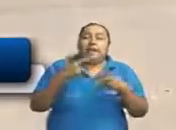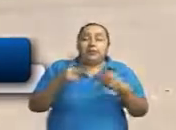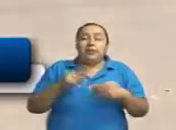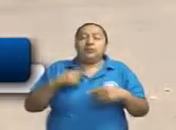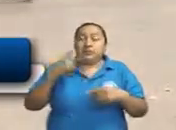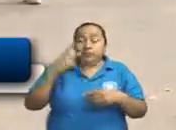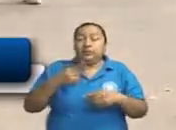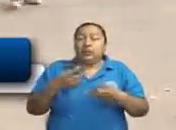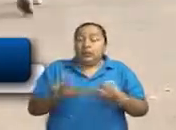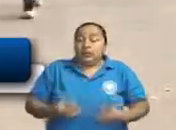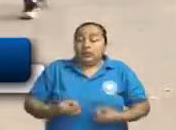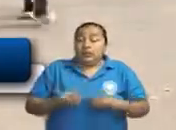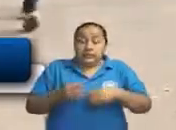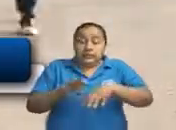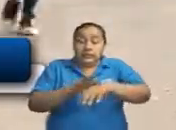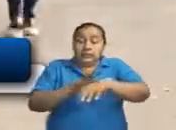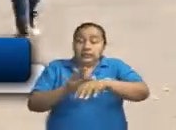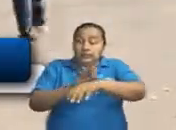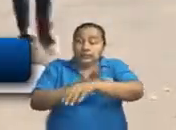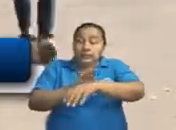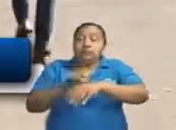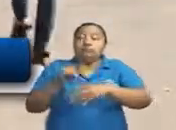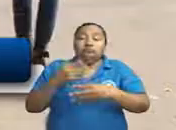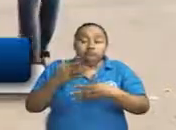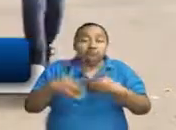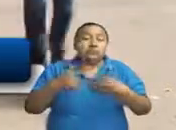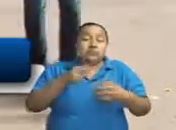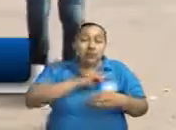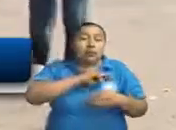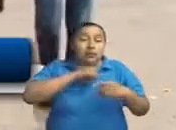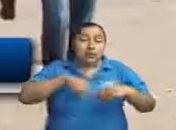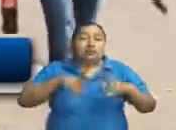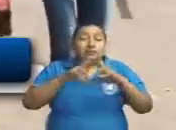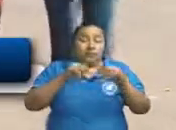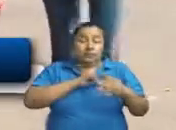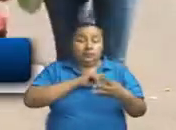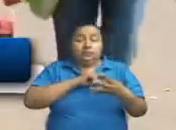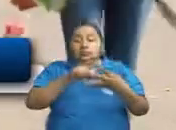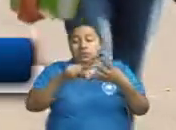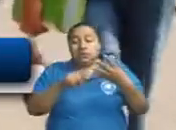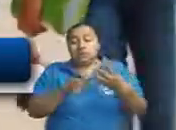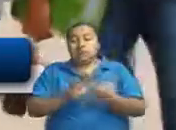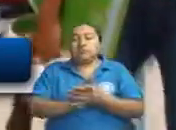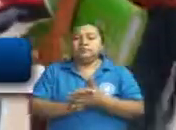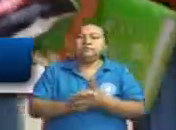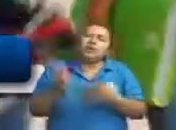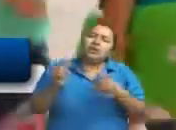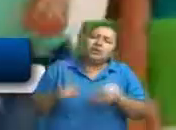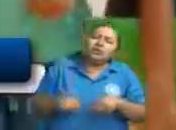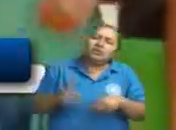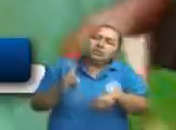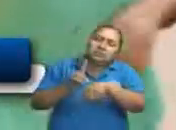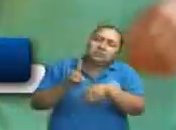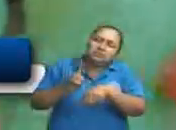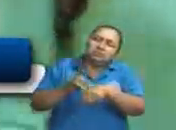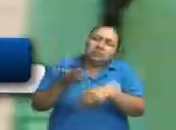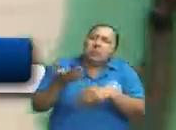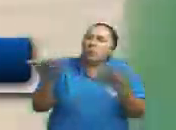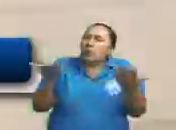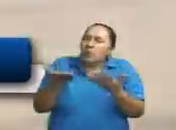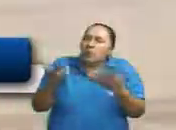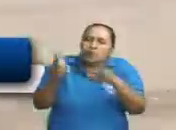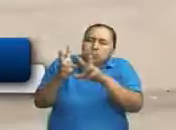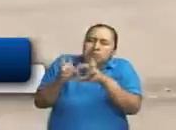vemos que el cáncer de piel en general es muy frecuente aquí en Nicaragua. Ahora, el diagnóstico, doctor, hablemos del diagnóstico. Una vez